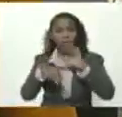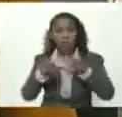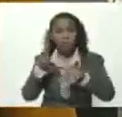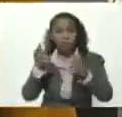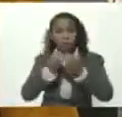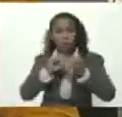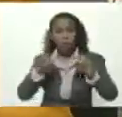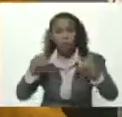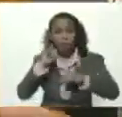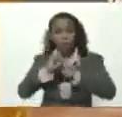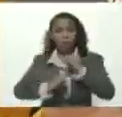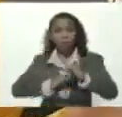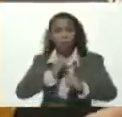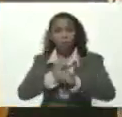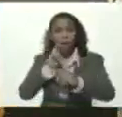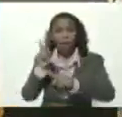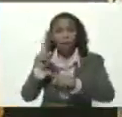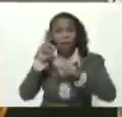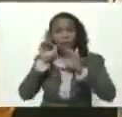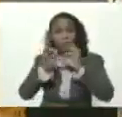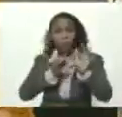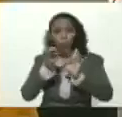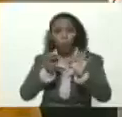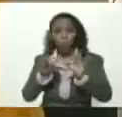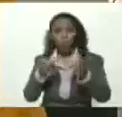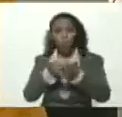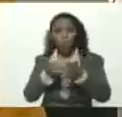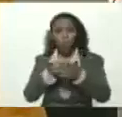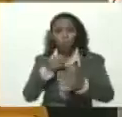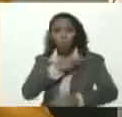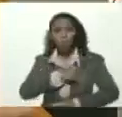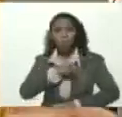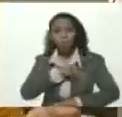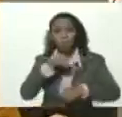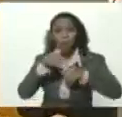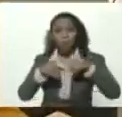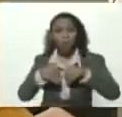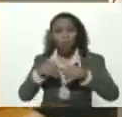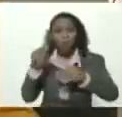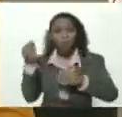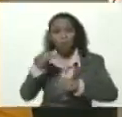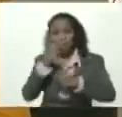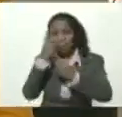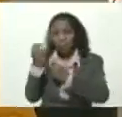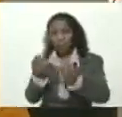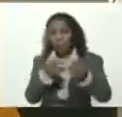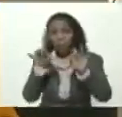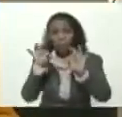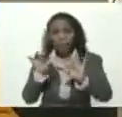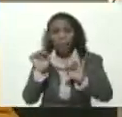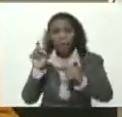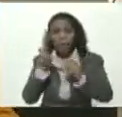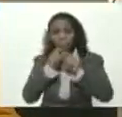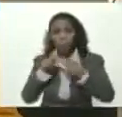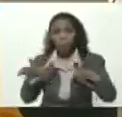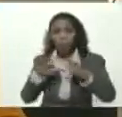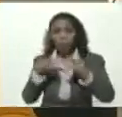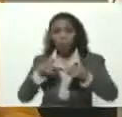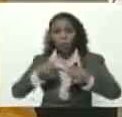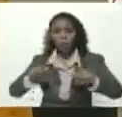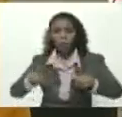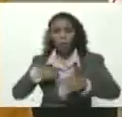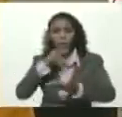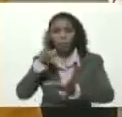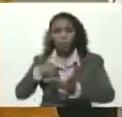organizaciones internacionales. Ahí habló de delegaciones, misiones electorales y además invitados especiales que van a estar desplegados en todo el territorio